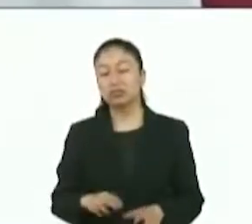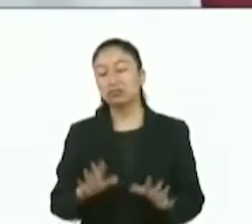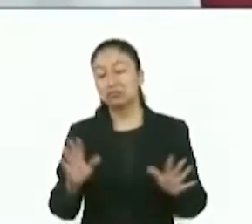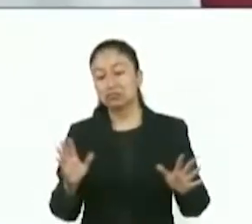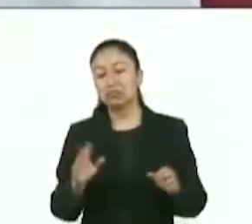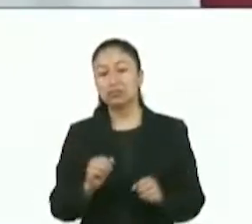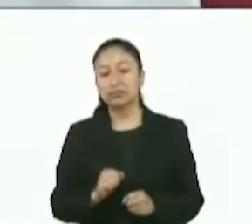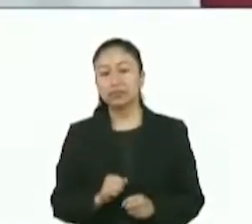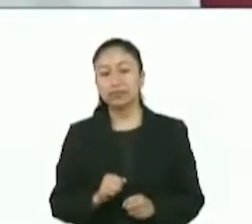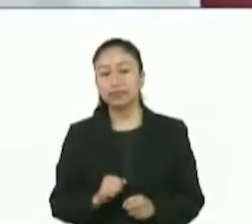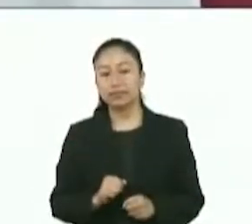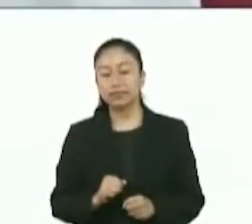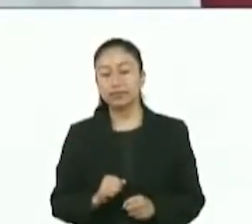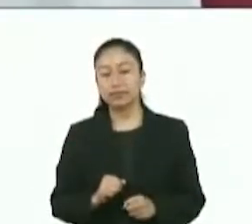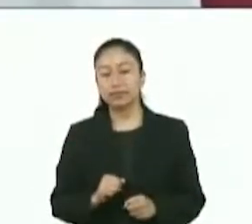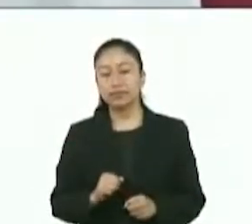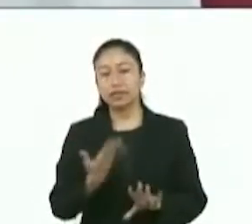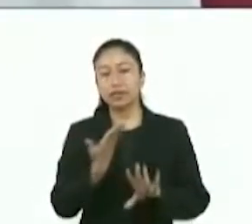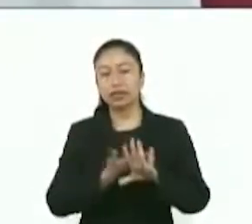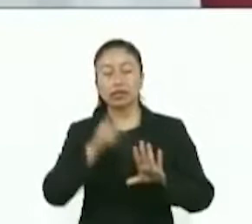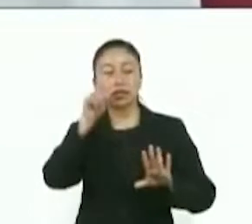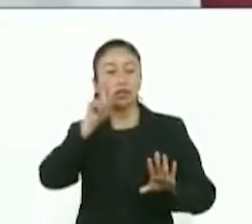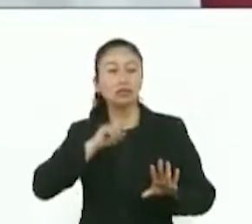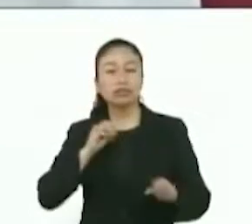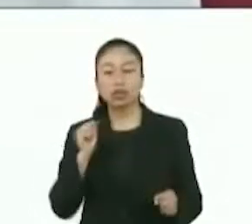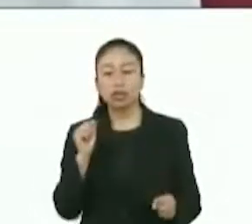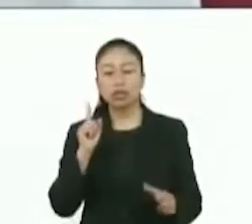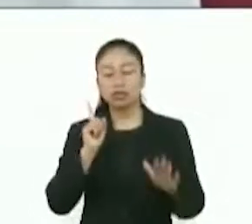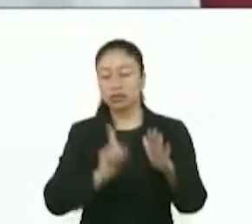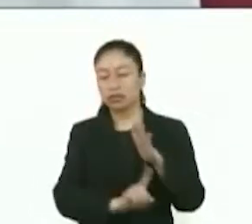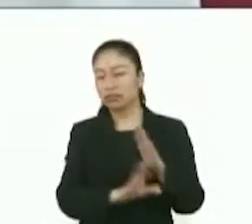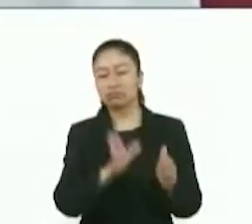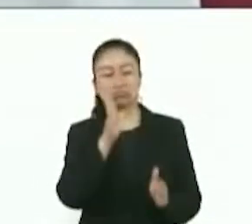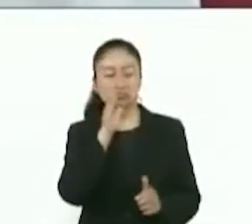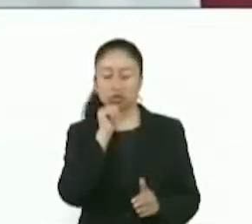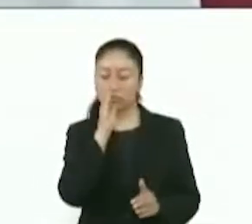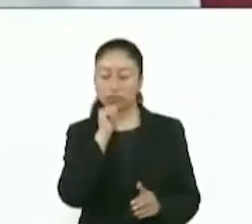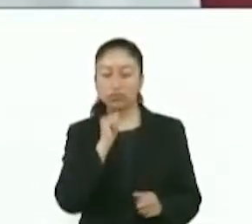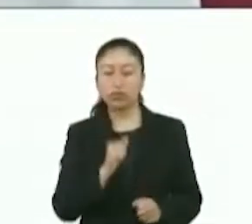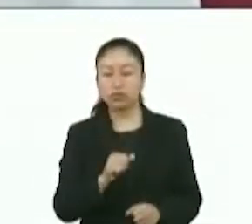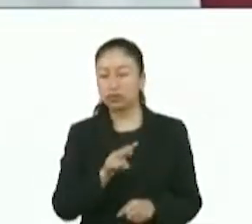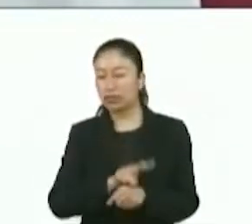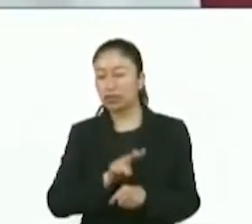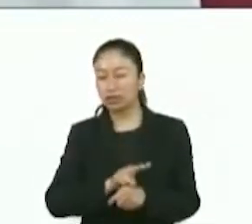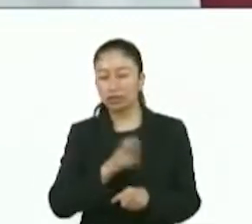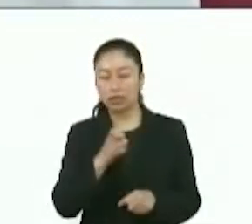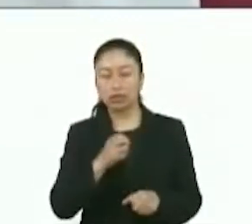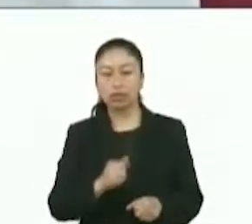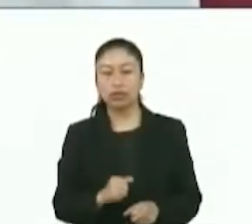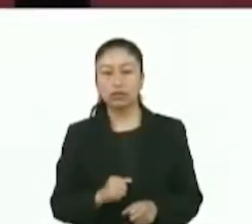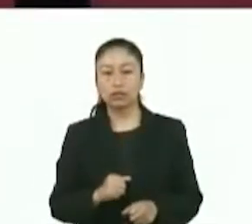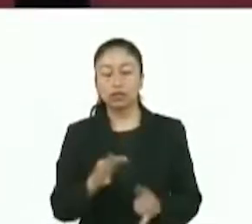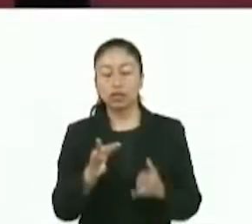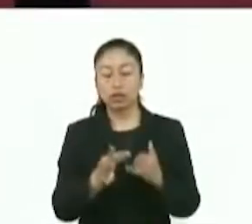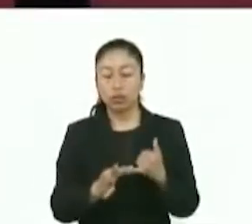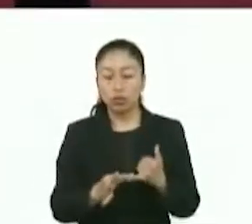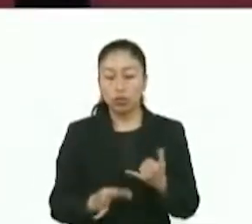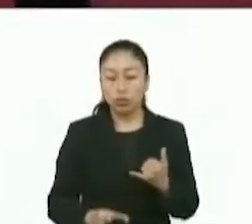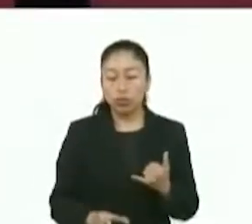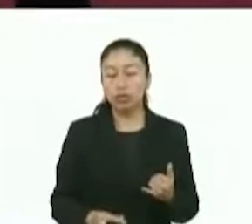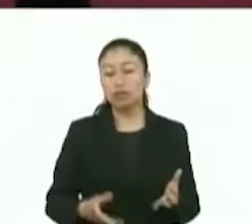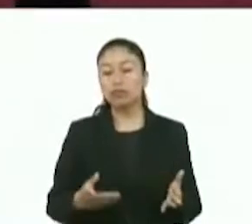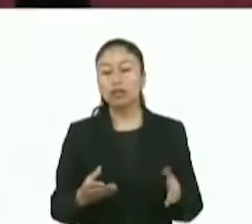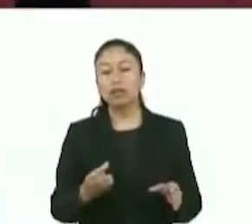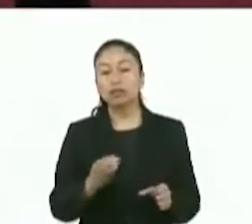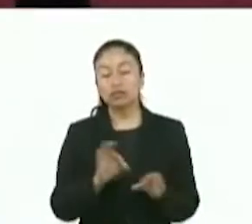manifestantes ingresen a la misma. Cabe mencionar que esto es nuestro último recurso. Siempre